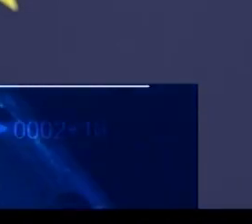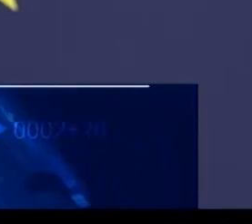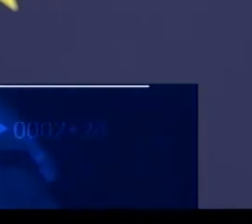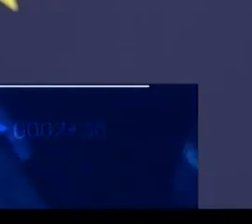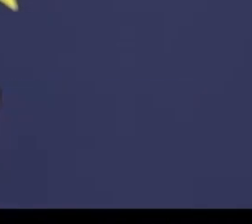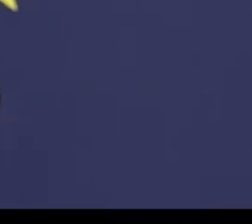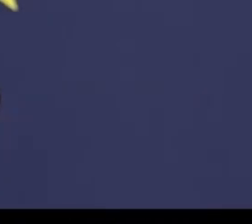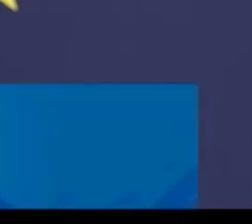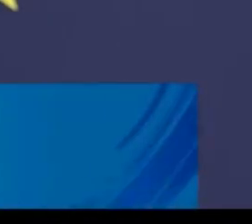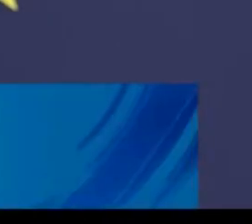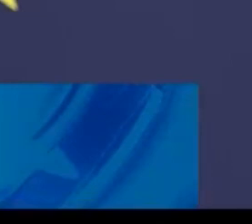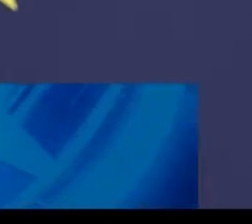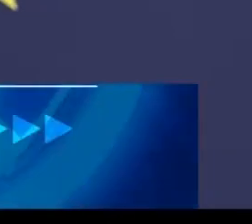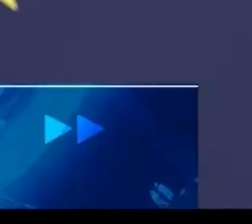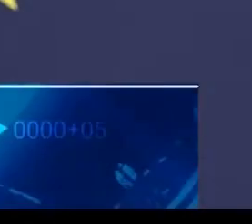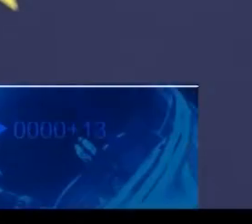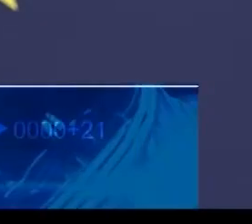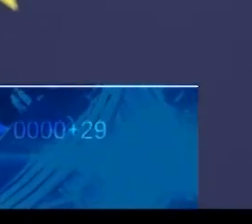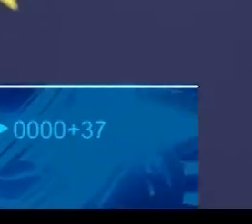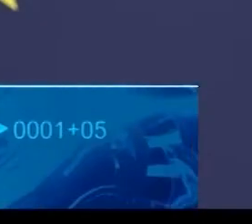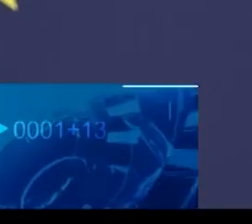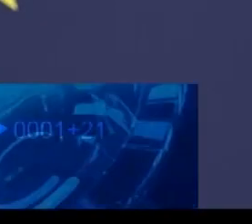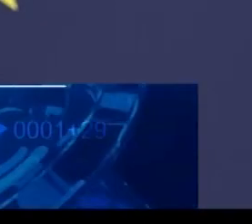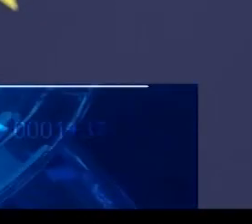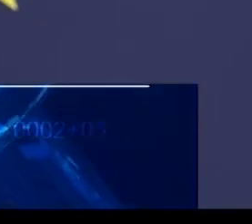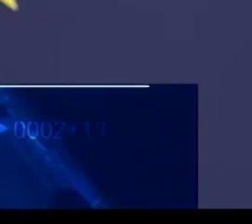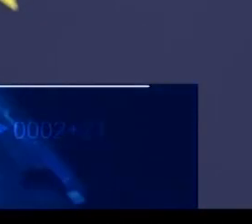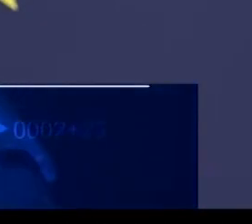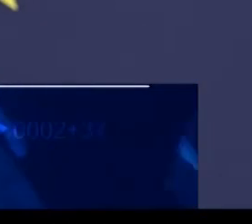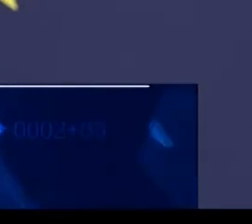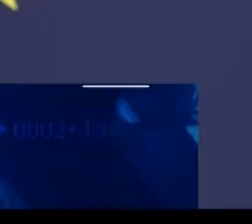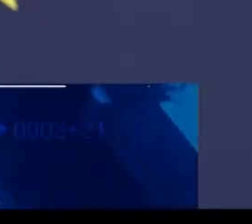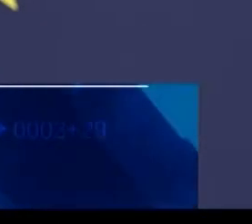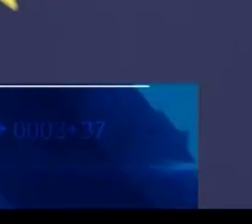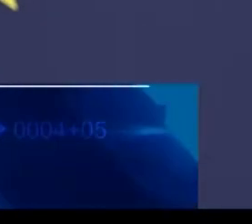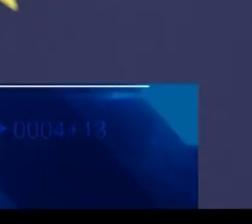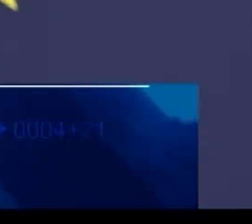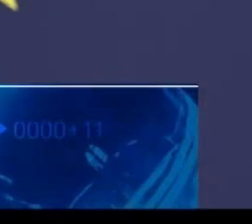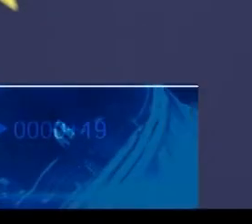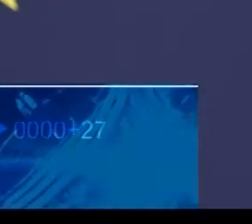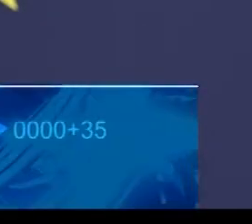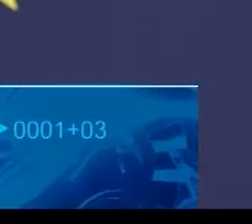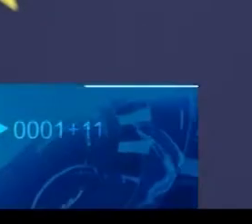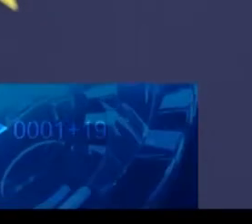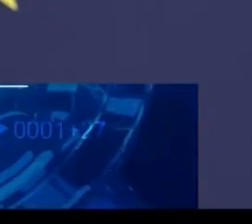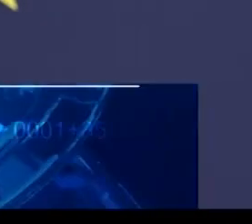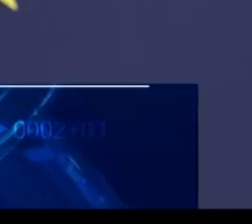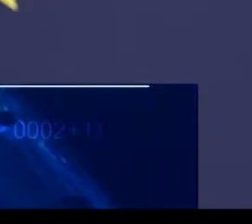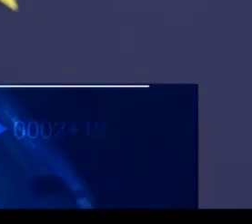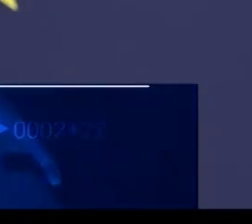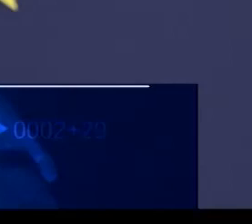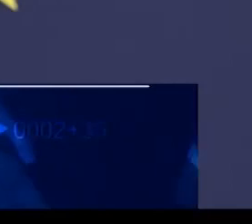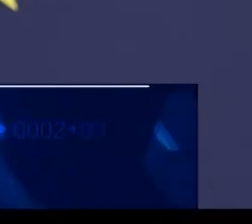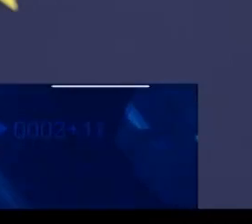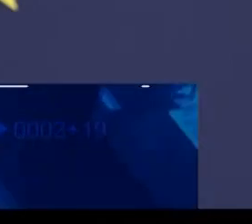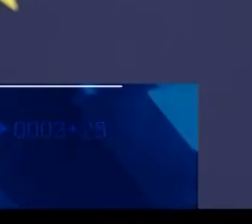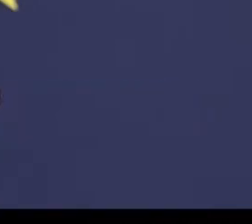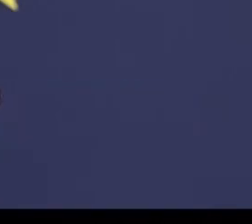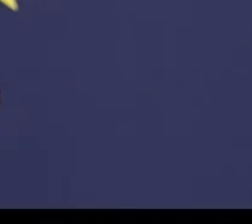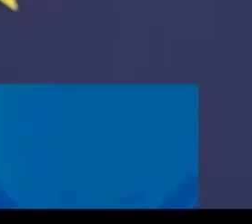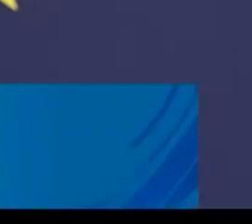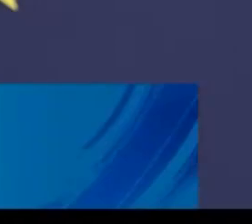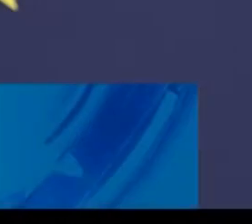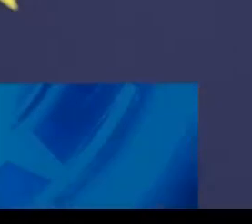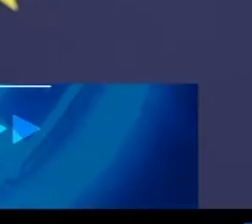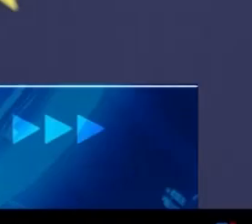presente reconocimiento que recibo en mi persona, pero que corresponde al trabajo que realiza